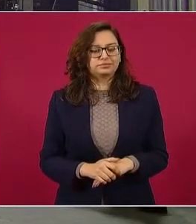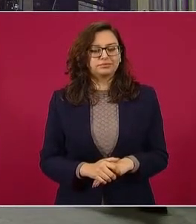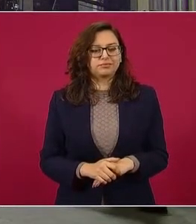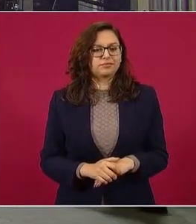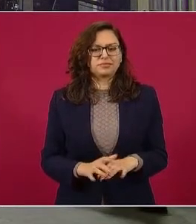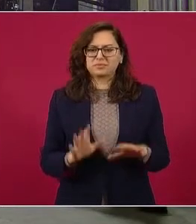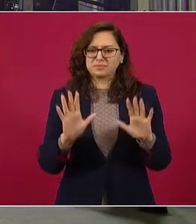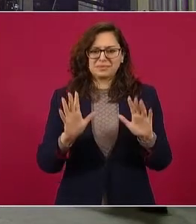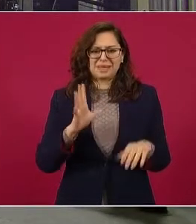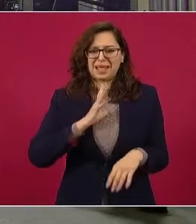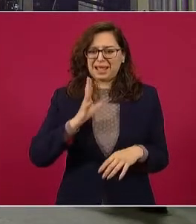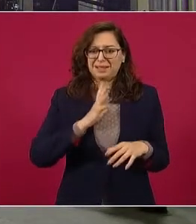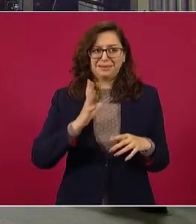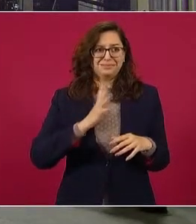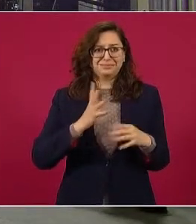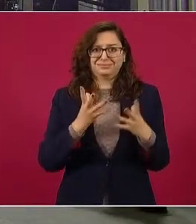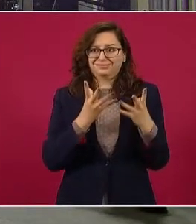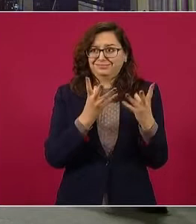de cualquier otro